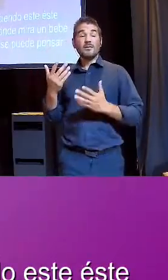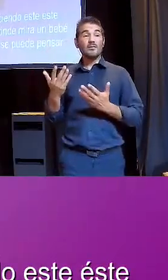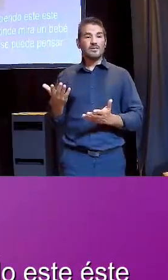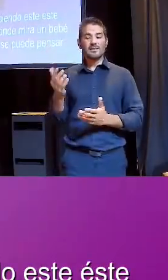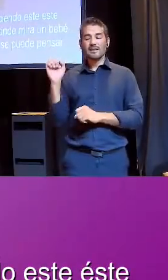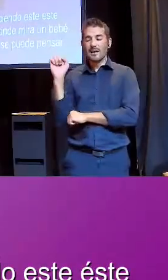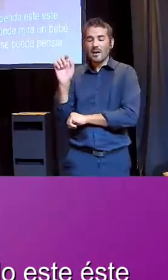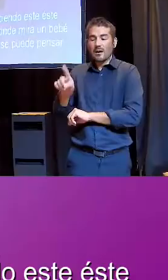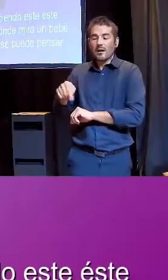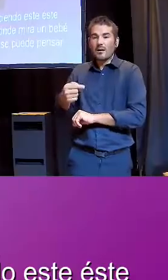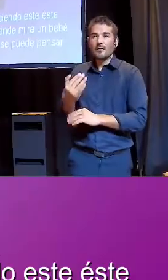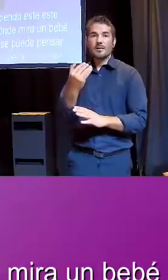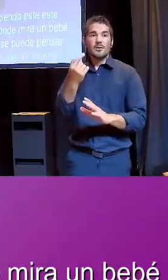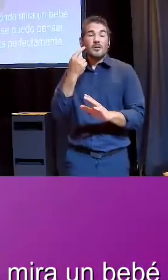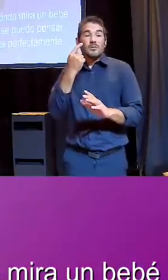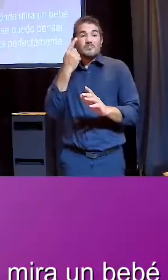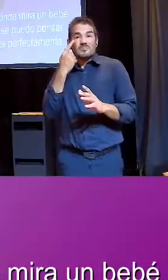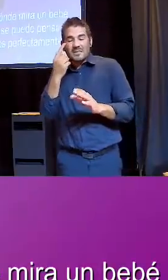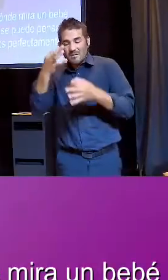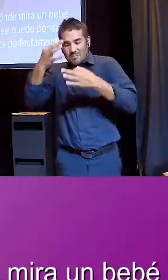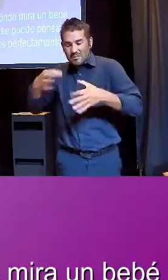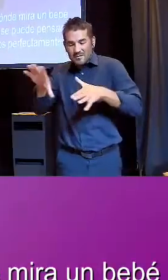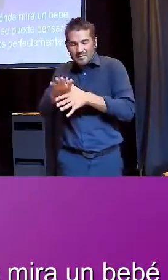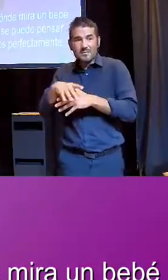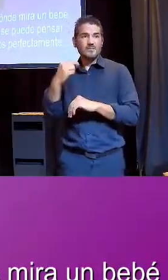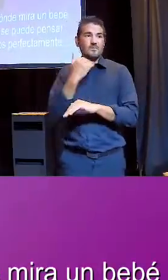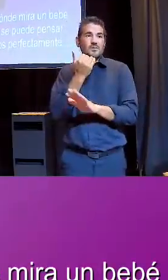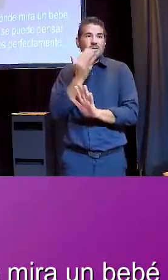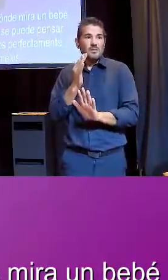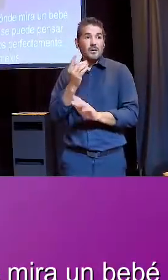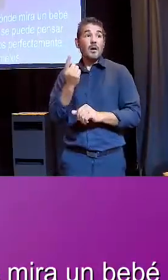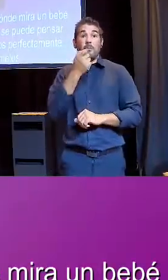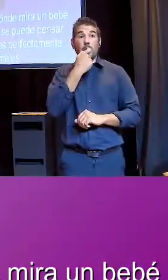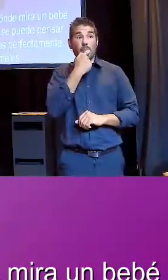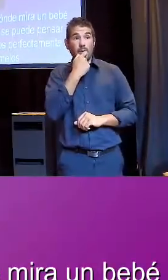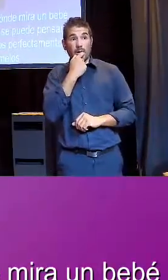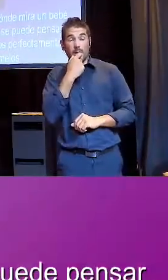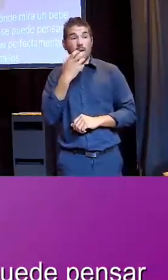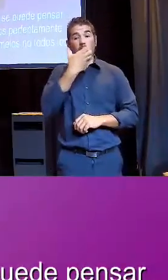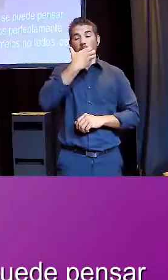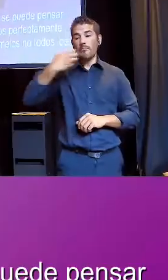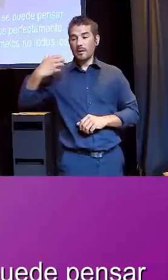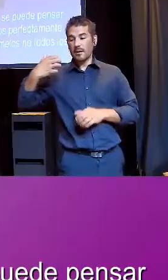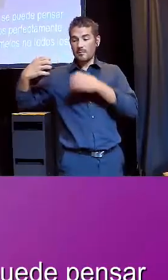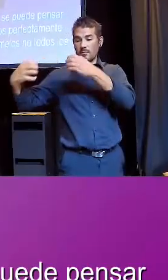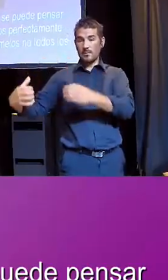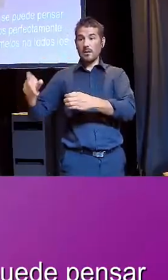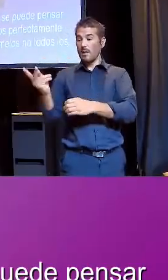pero sabemos perfectamente que eso no alcanza, ¿sí? Los estudios con gemelos, no todos los gemelos, cuando uno tiene autismo el